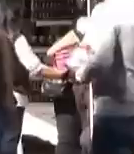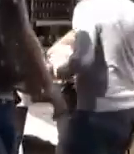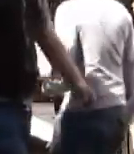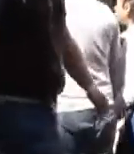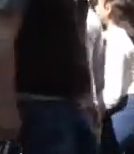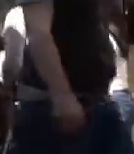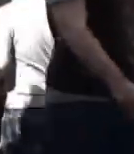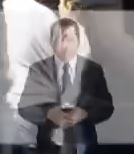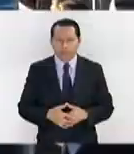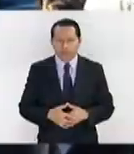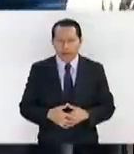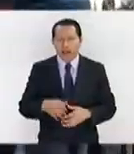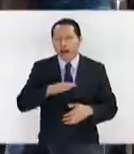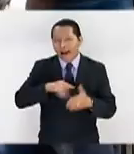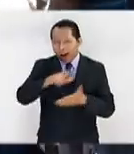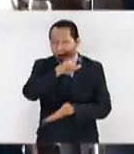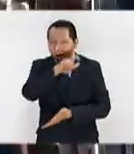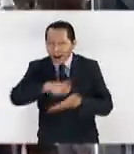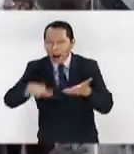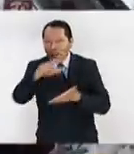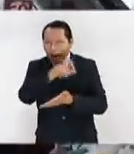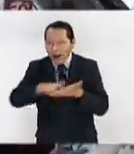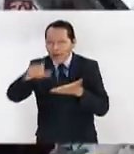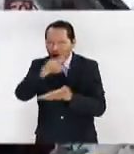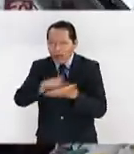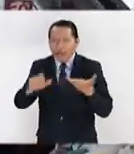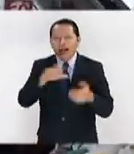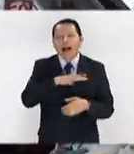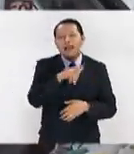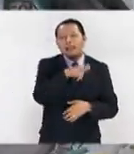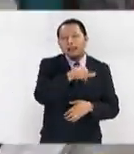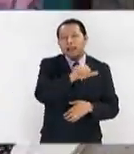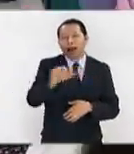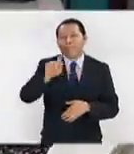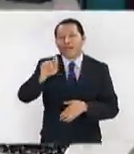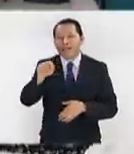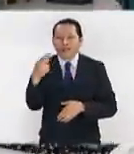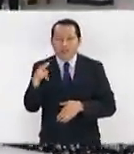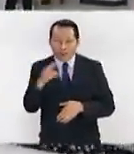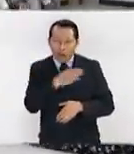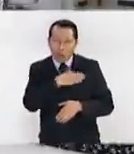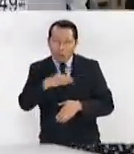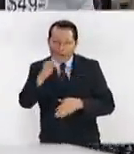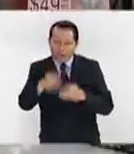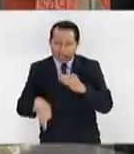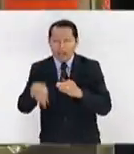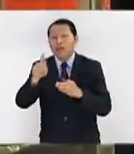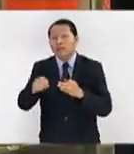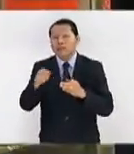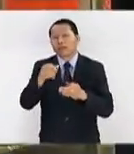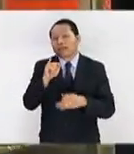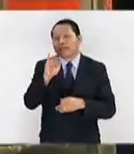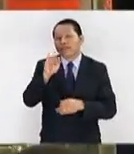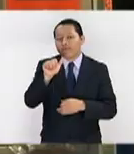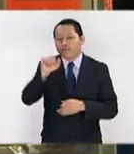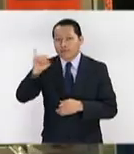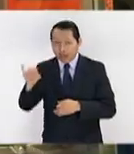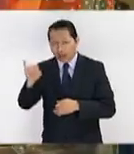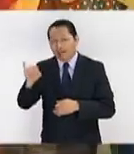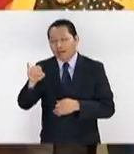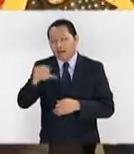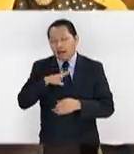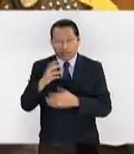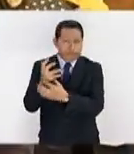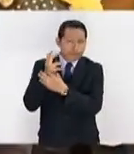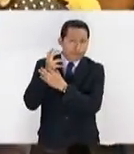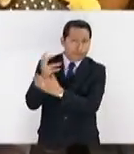Ante el incremento de compras durante el Buen Fin que se realizará del 17 al 20 de noviembre, el Instituto Nacional de Acceso a la Información y de Protección de